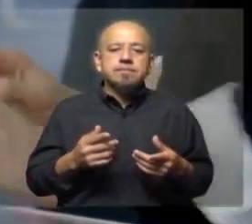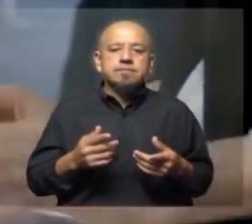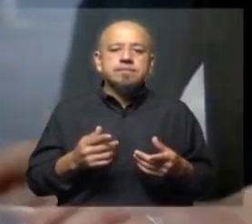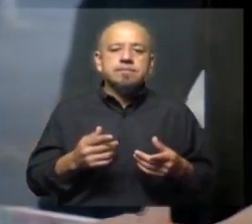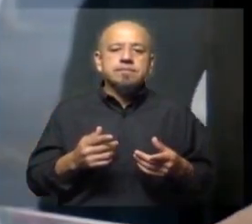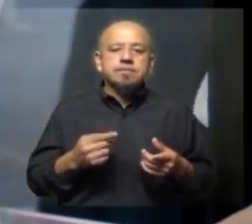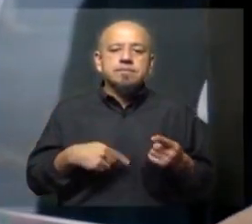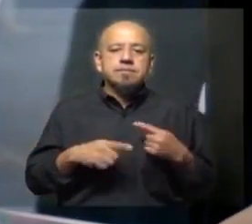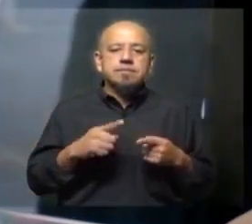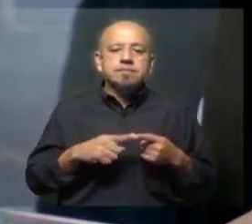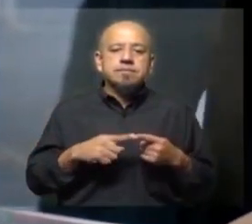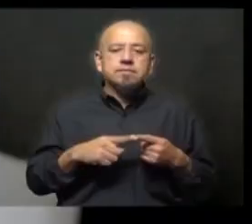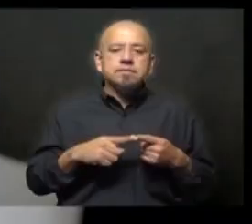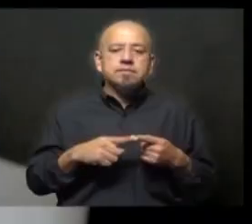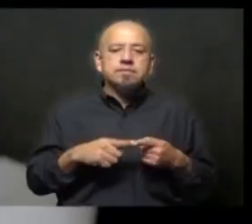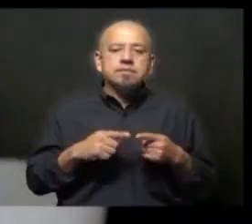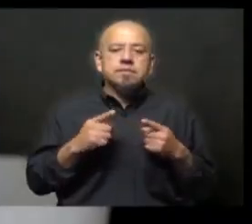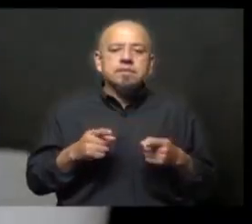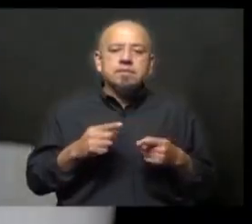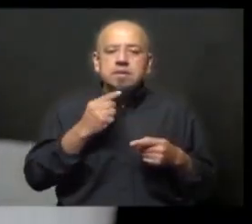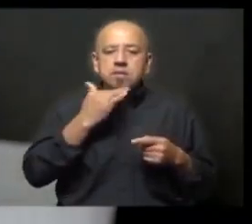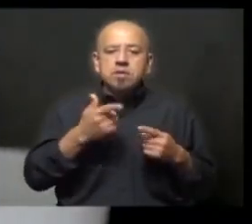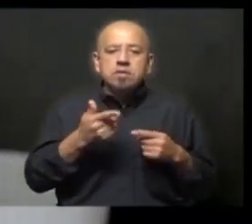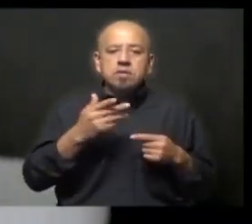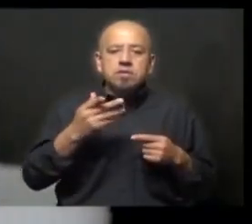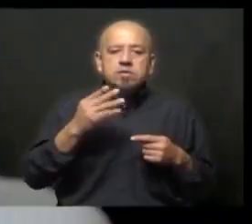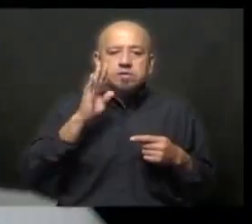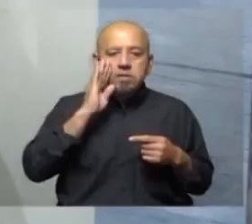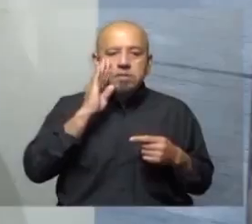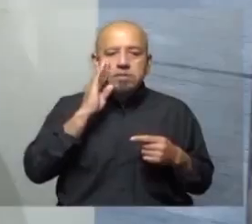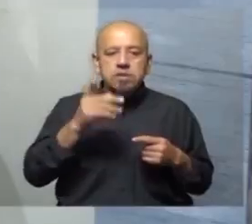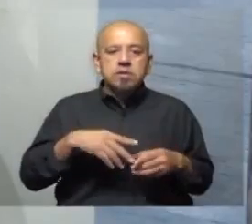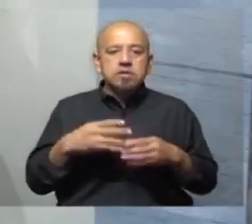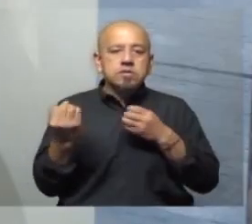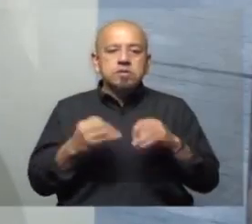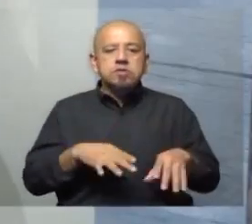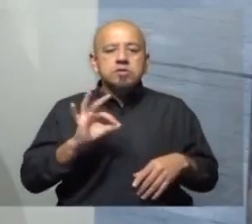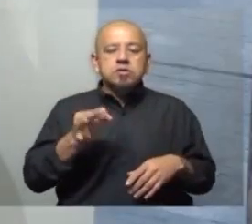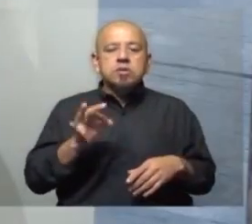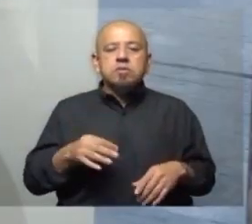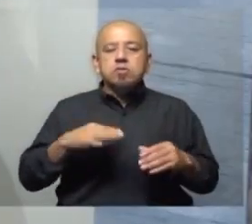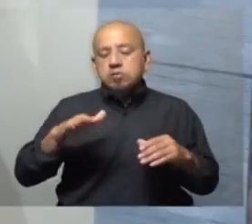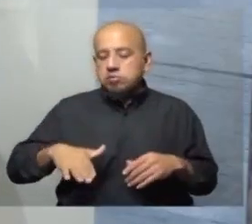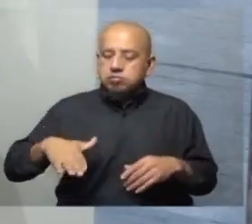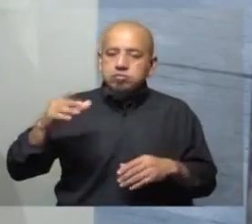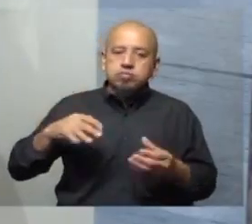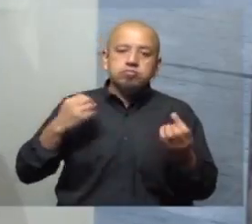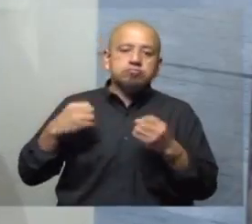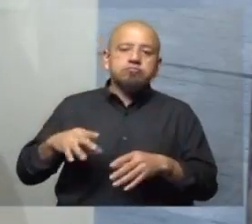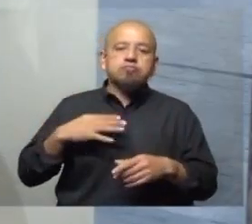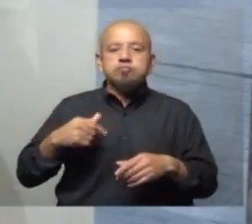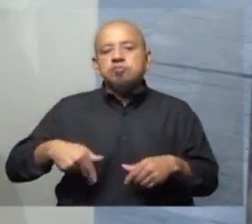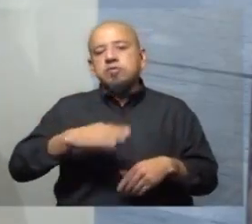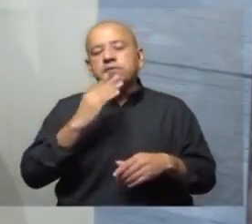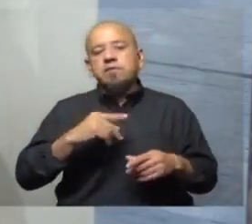es maravilloso que ella por ejemplo la madre el padre los abandonó a ella y a los hermanos cuando eran muy pequeños la madre decidió